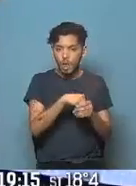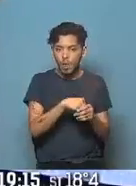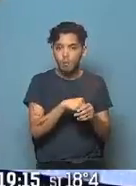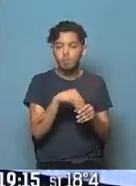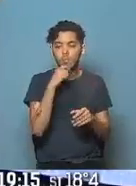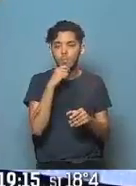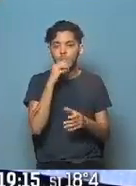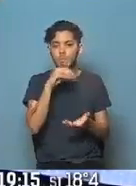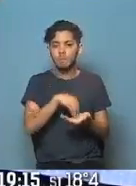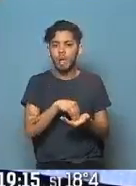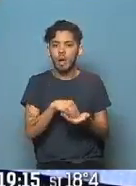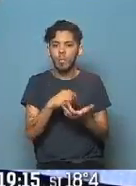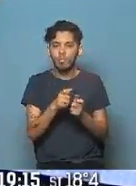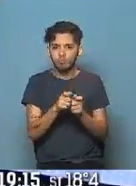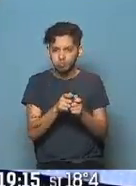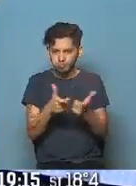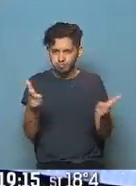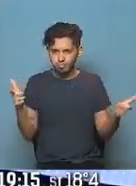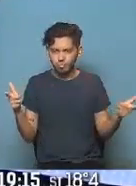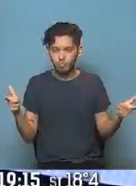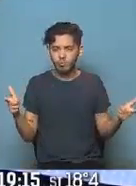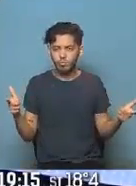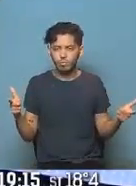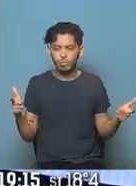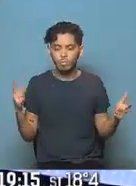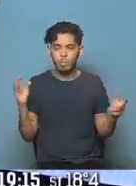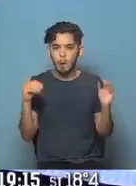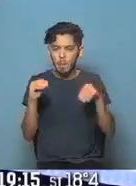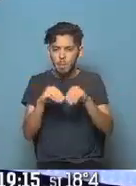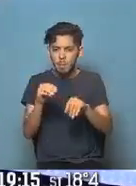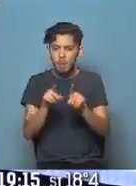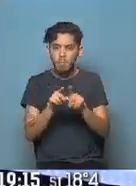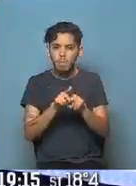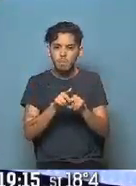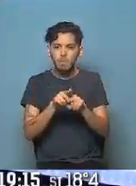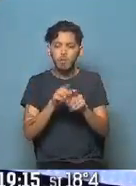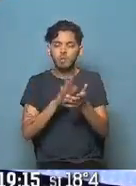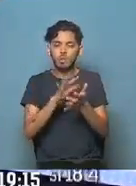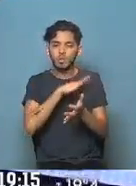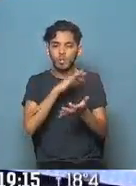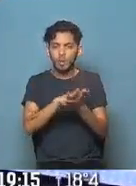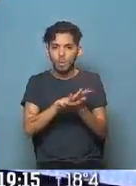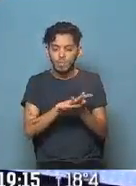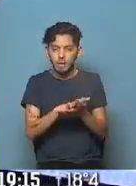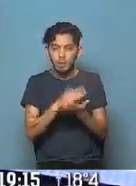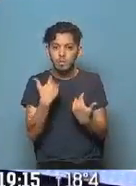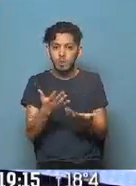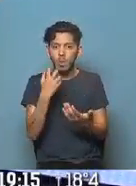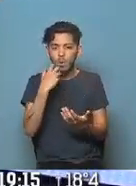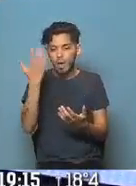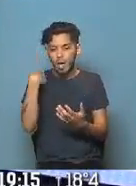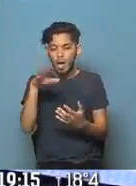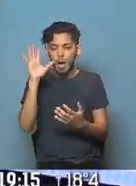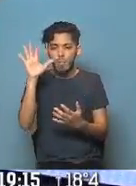Se incorpora una cantidad de rubros más allá del salario específicamente, con lo cual aquella vieja